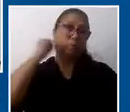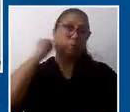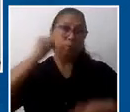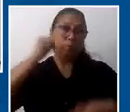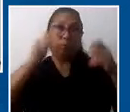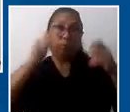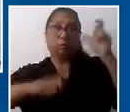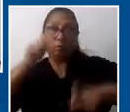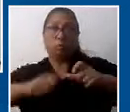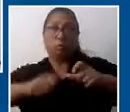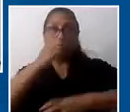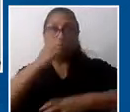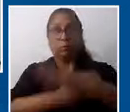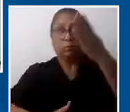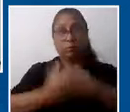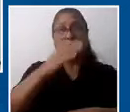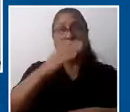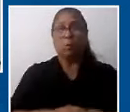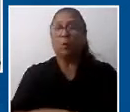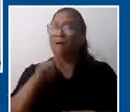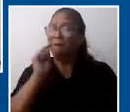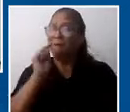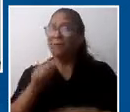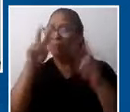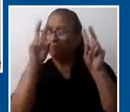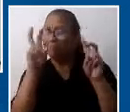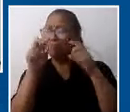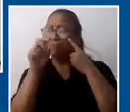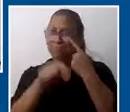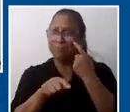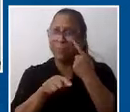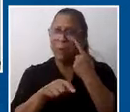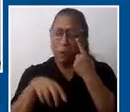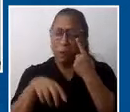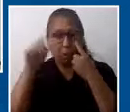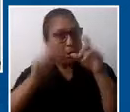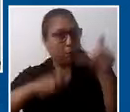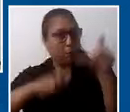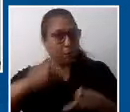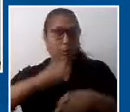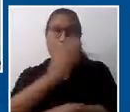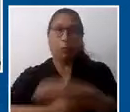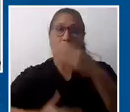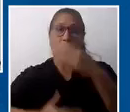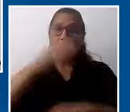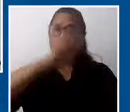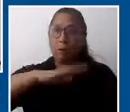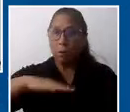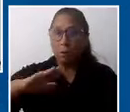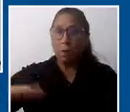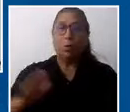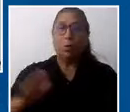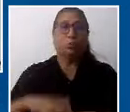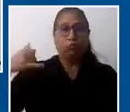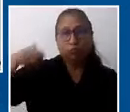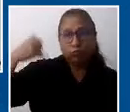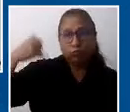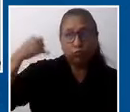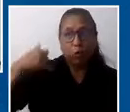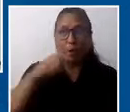discapacidad, hemos visto casos en los cuales las personas con discapacidad, niños en este caso y adolescentes,